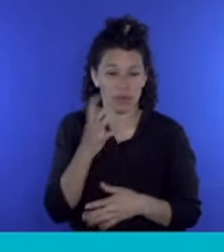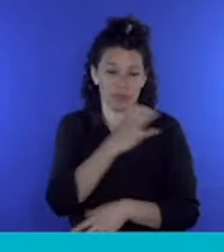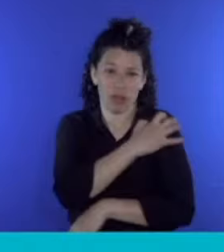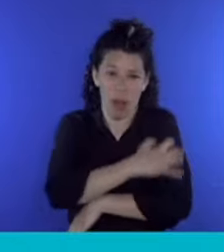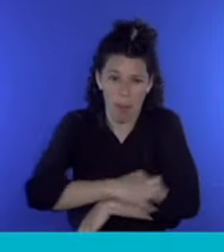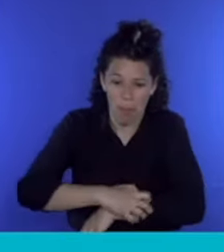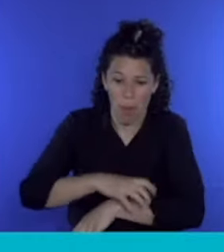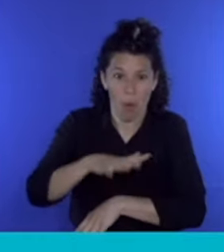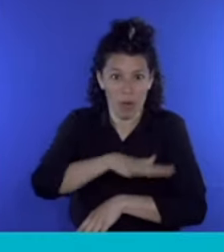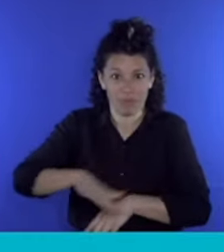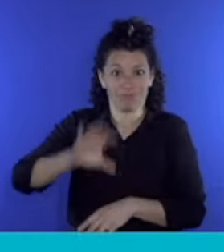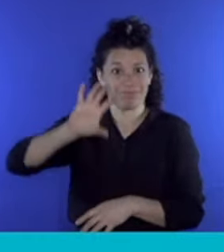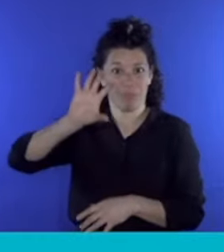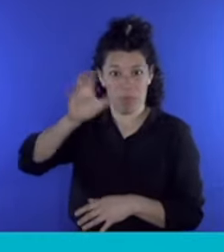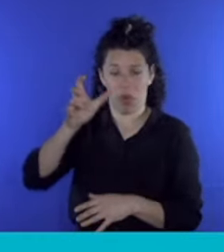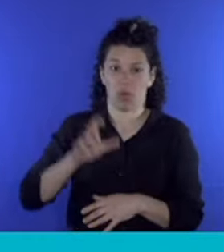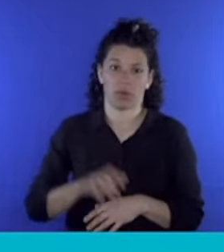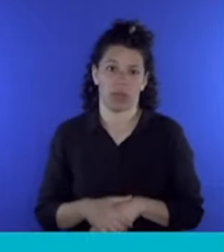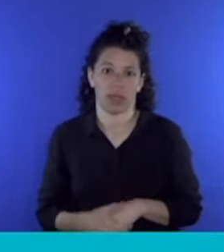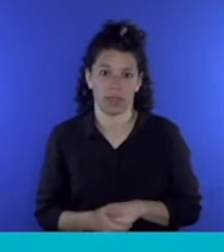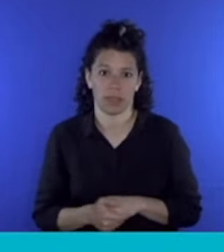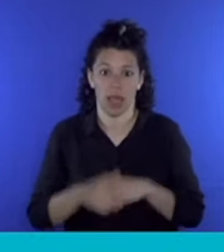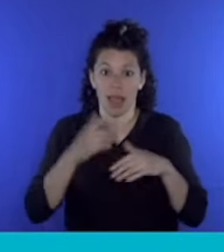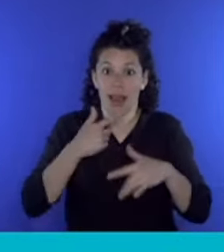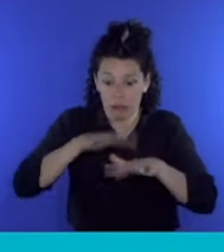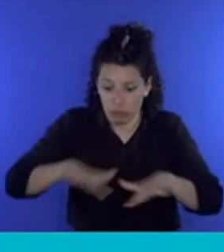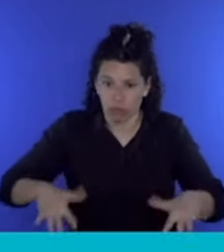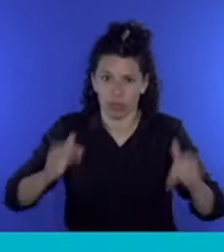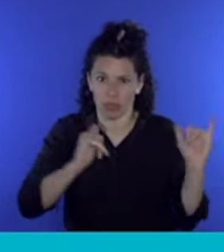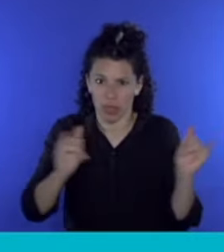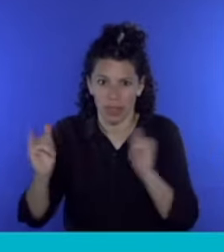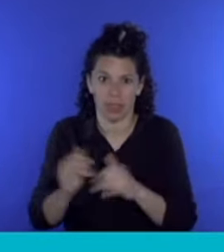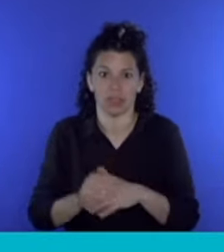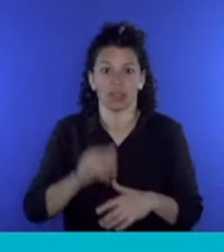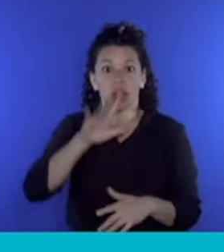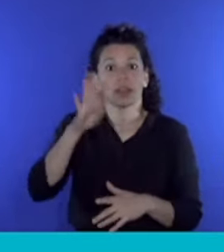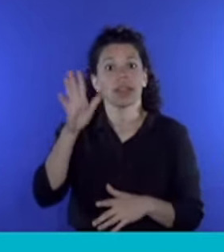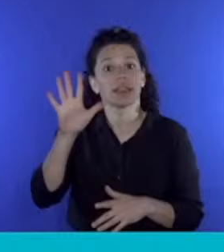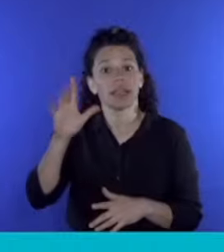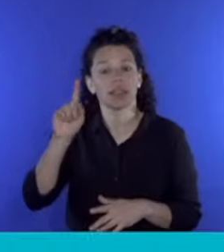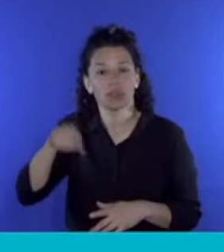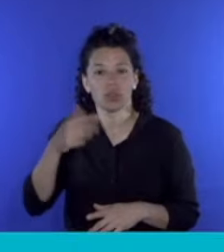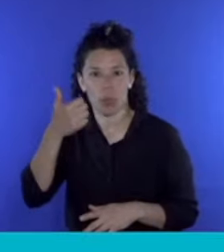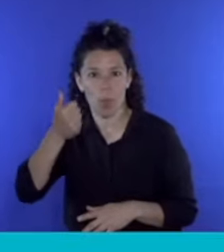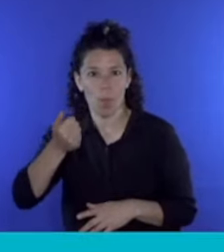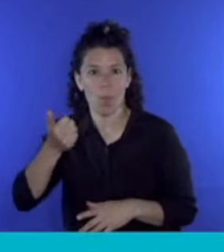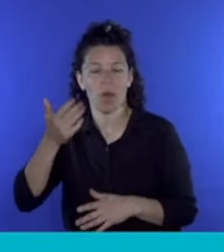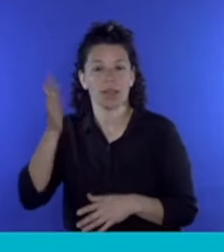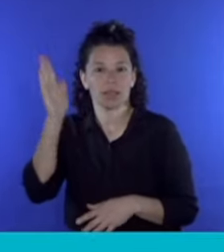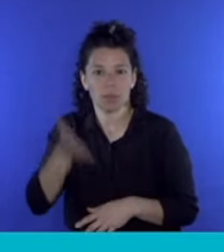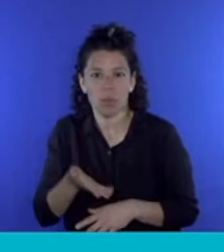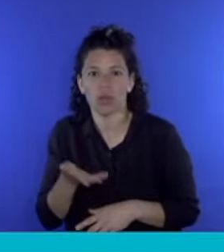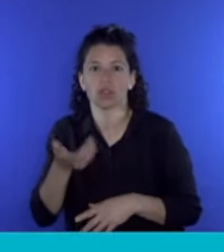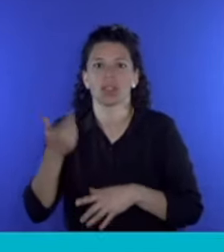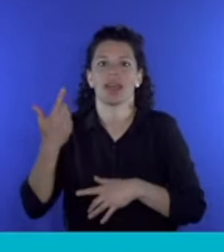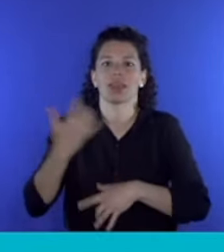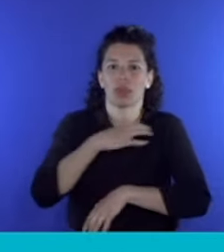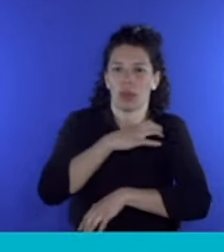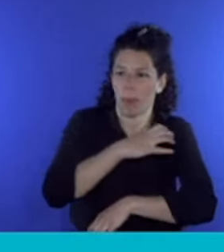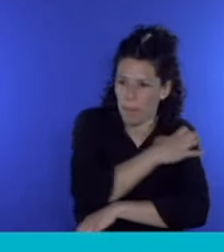Buenos Aires en las niñeces y adolescencias 35,6 de indigencia se